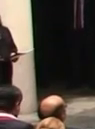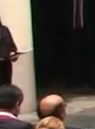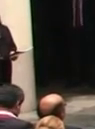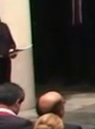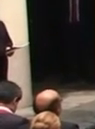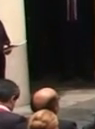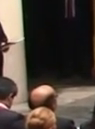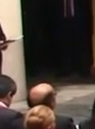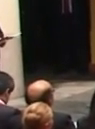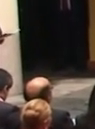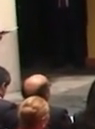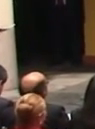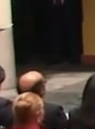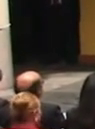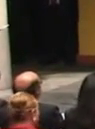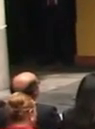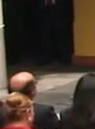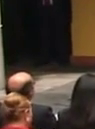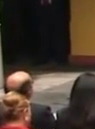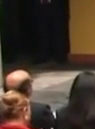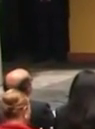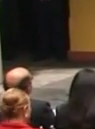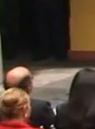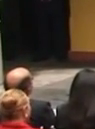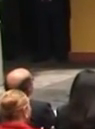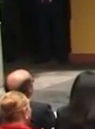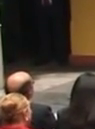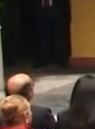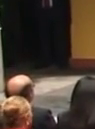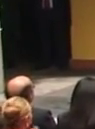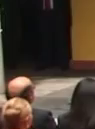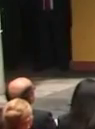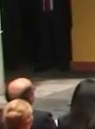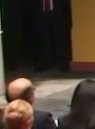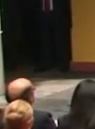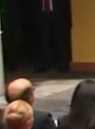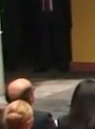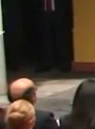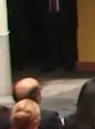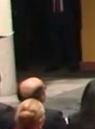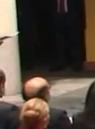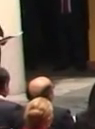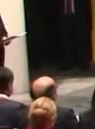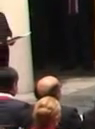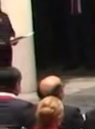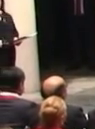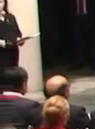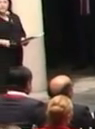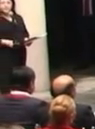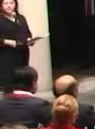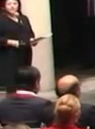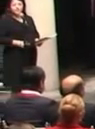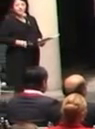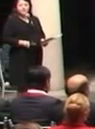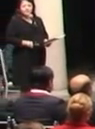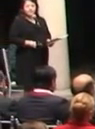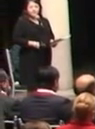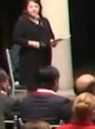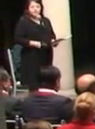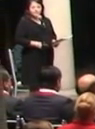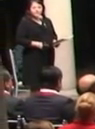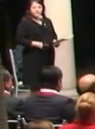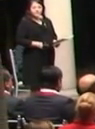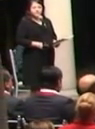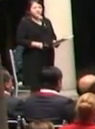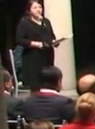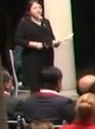República, jueces y fiscales supremos, además de los ministros de Economía y Finanzas, de Justicia y Derechos Humanos y de Trabajo y